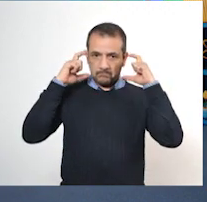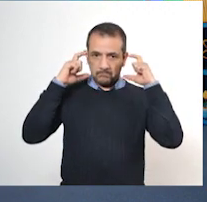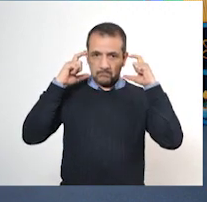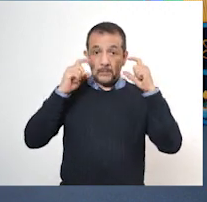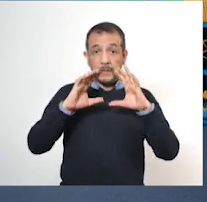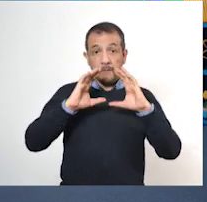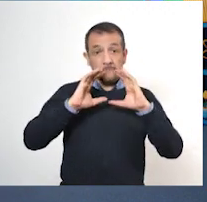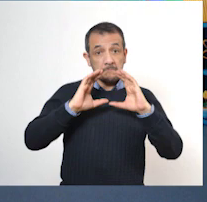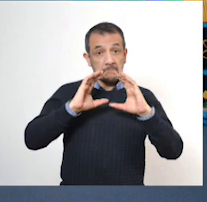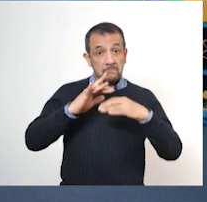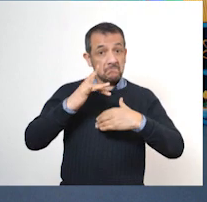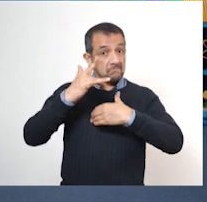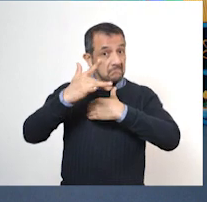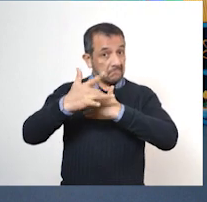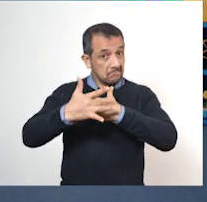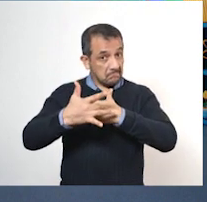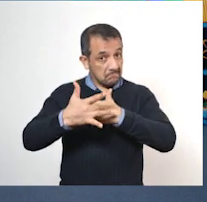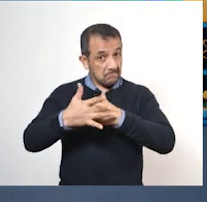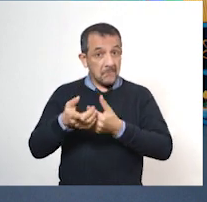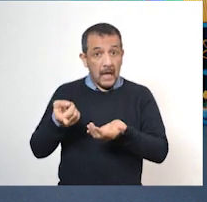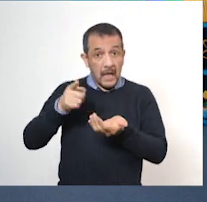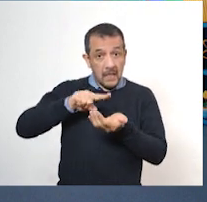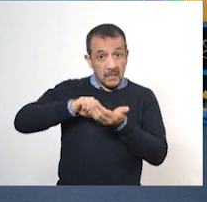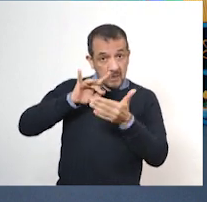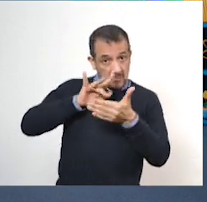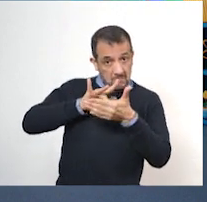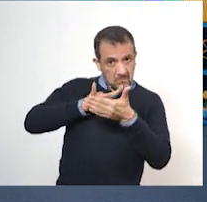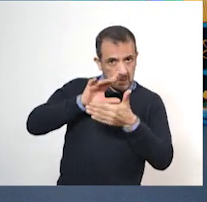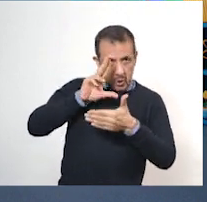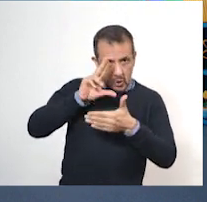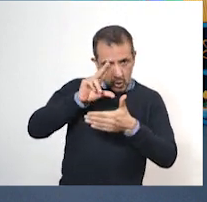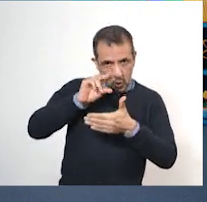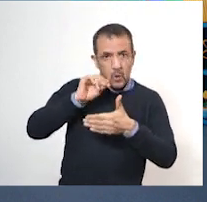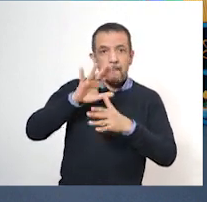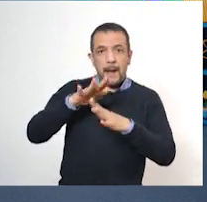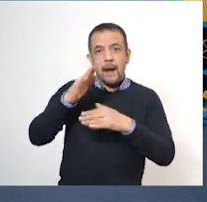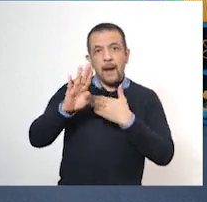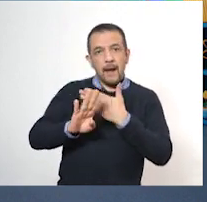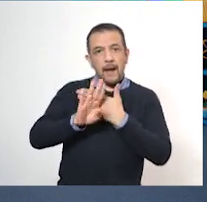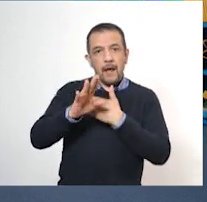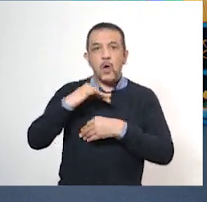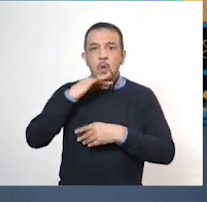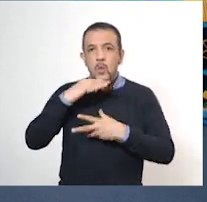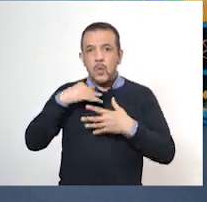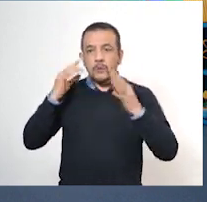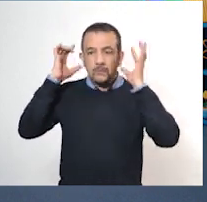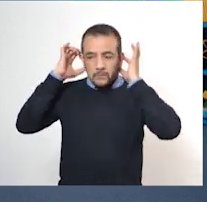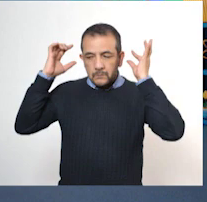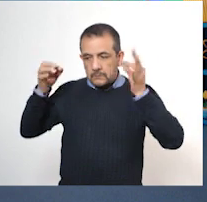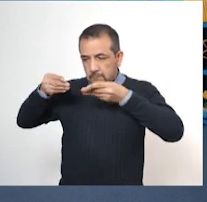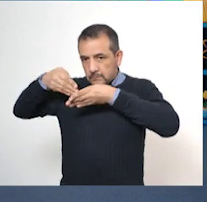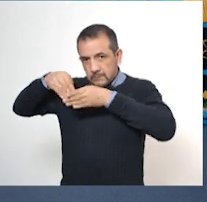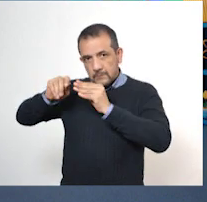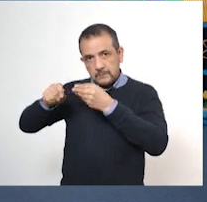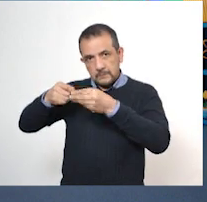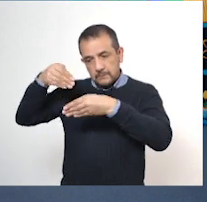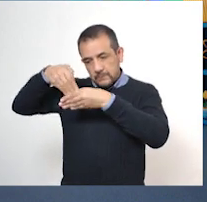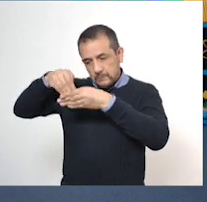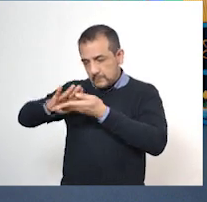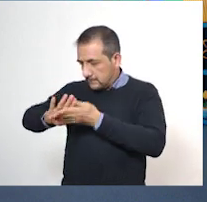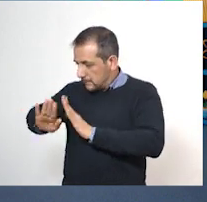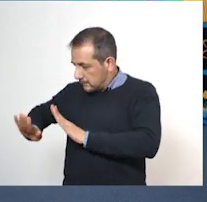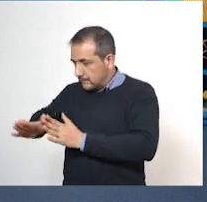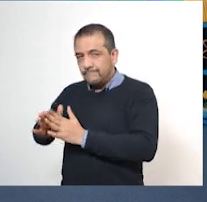cubrebocas, cuidando siempre de no tocar la parte externa ni la interna para evitar contaminación y guardándolo en una bolsa para utilizarlo